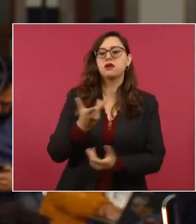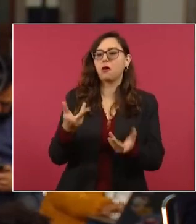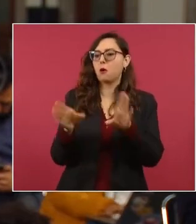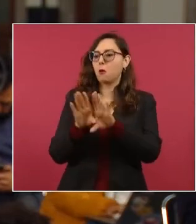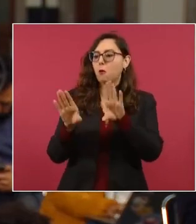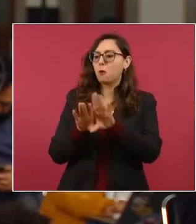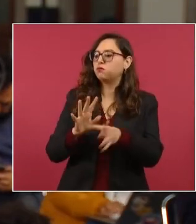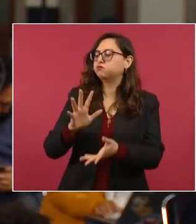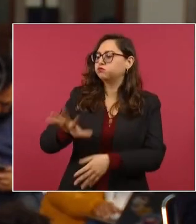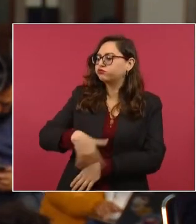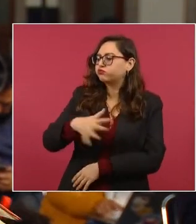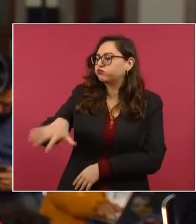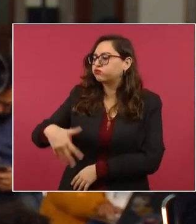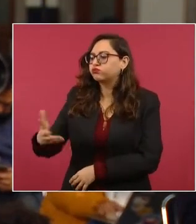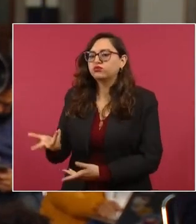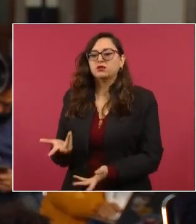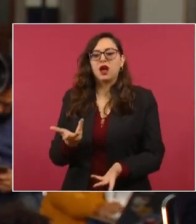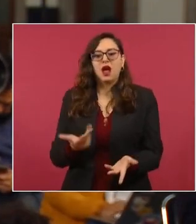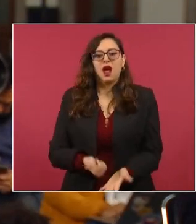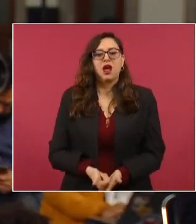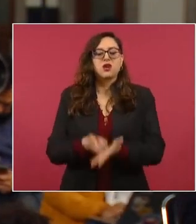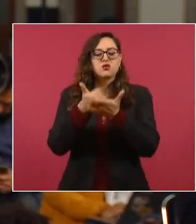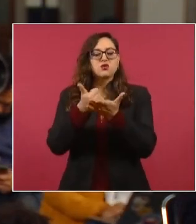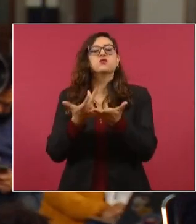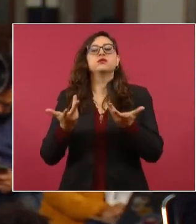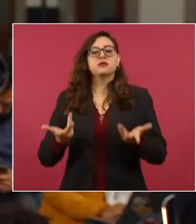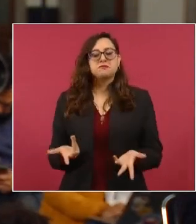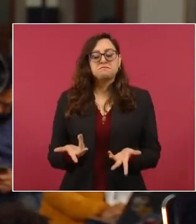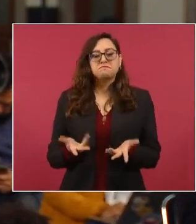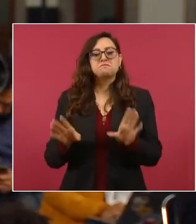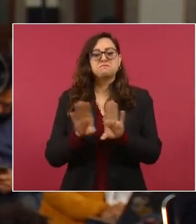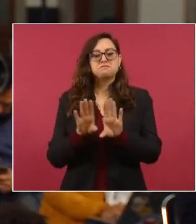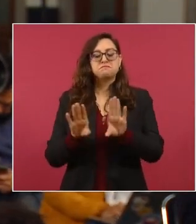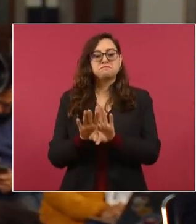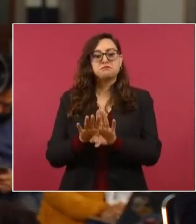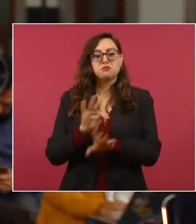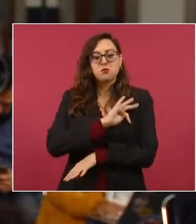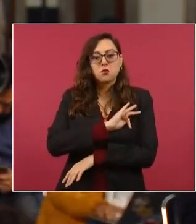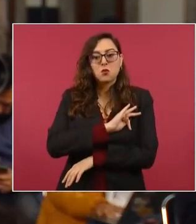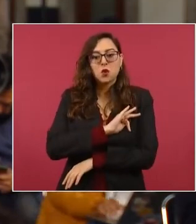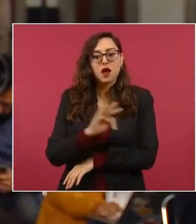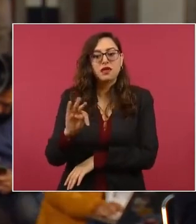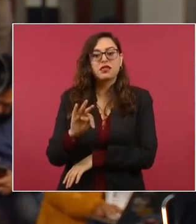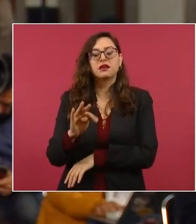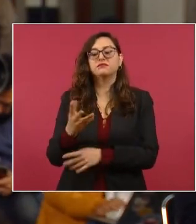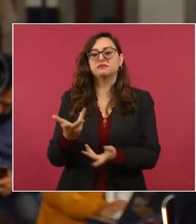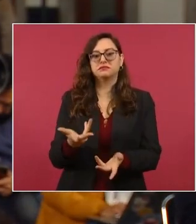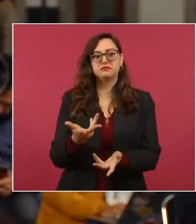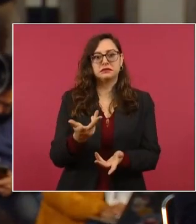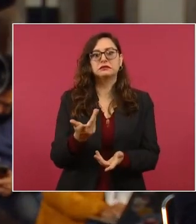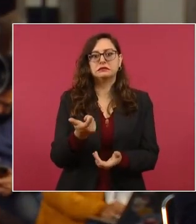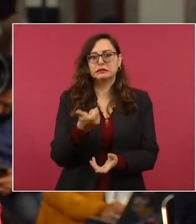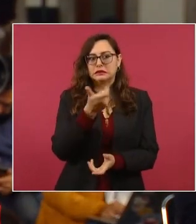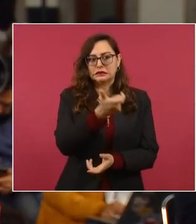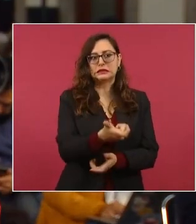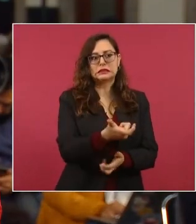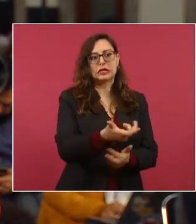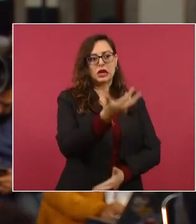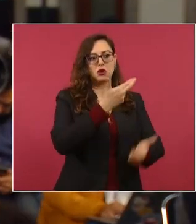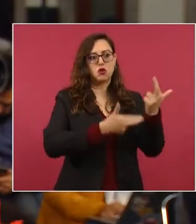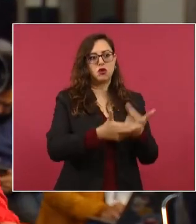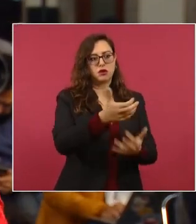buscarlas, pues que se pudiera aportar de obtención de estos recursos de que se